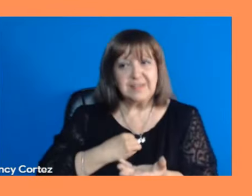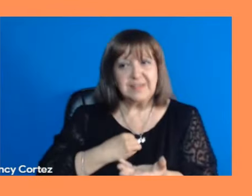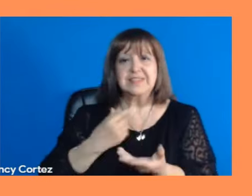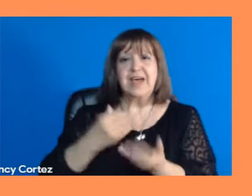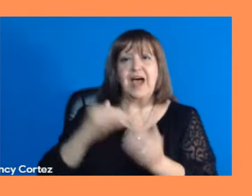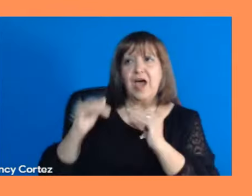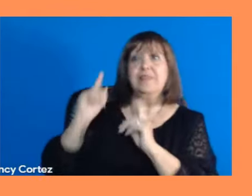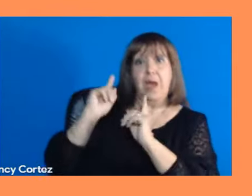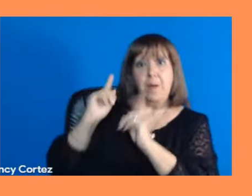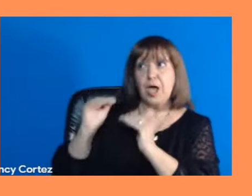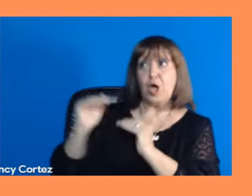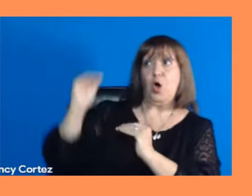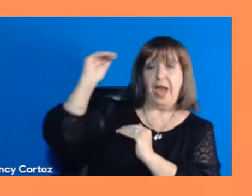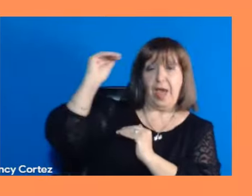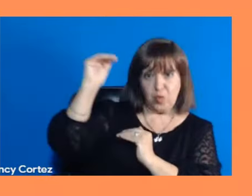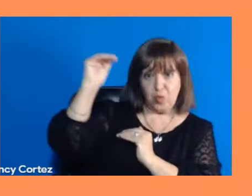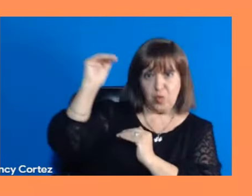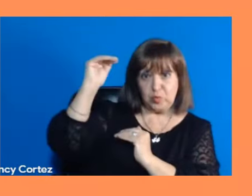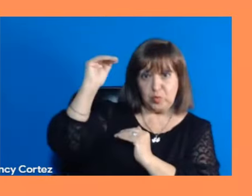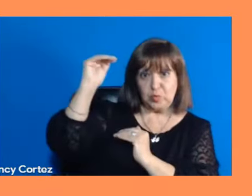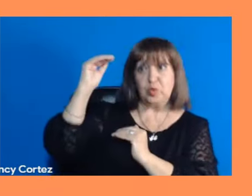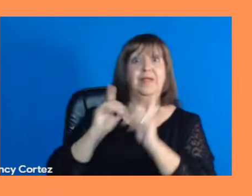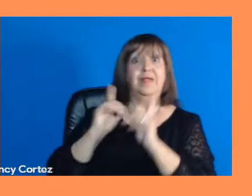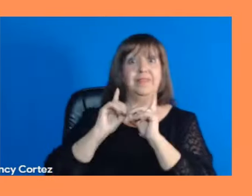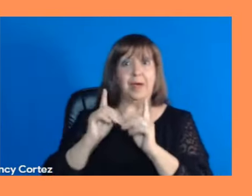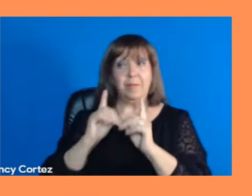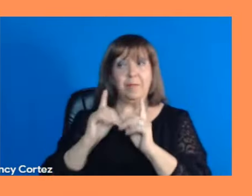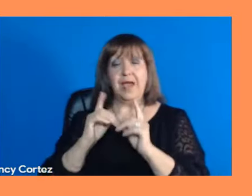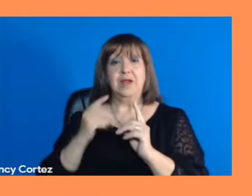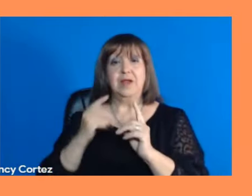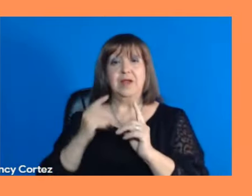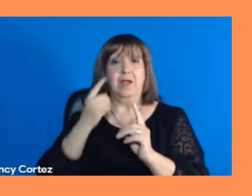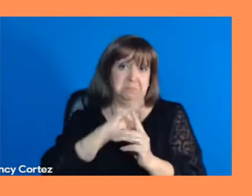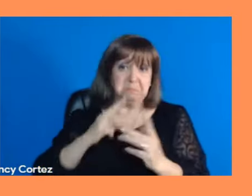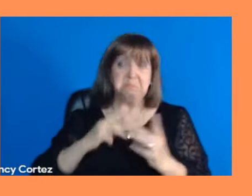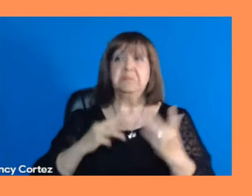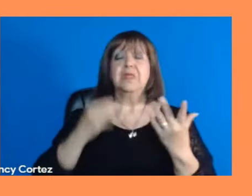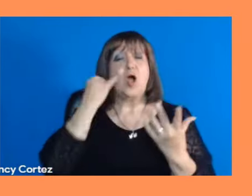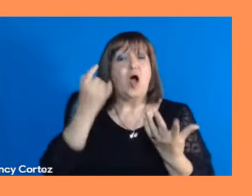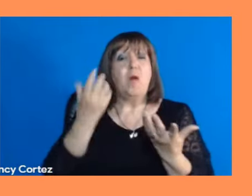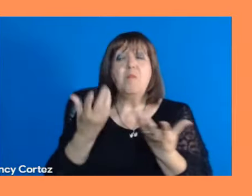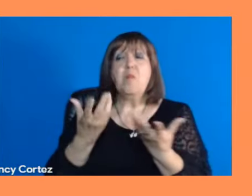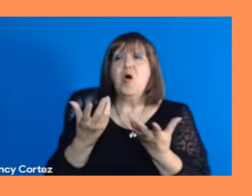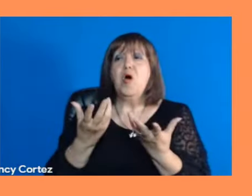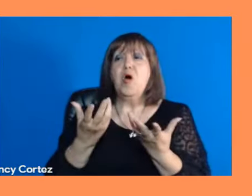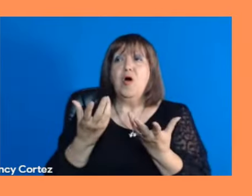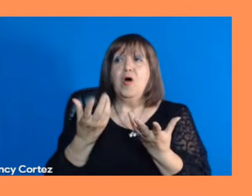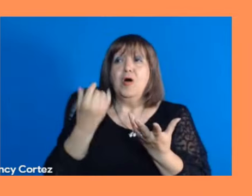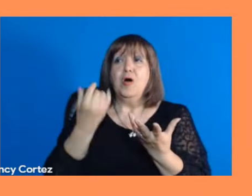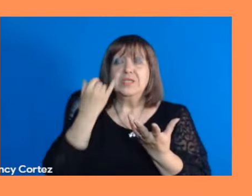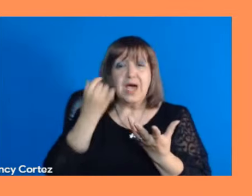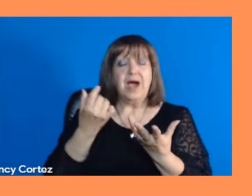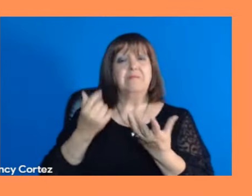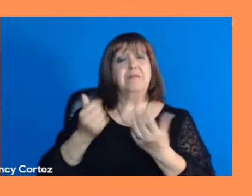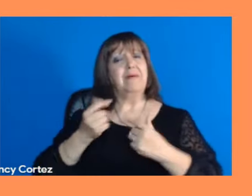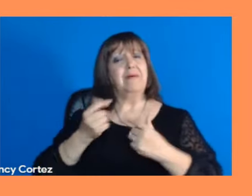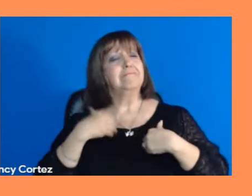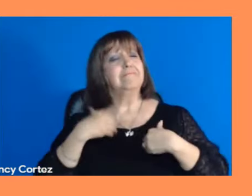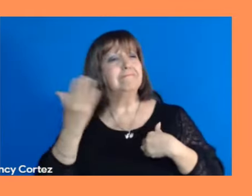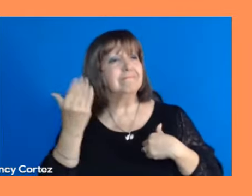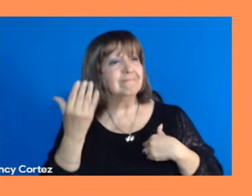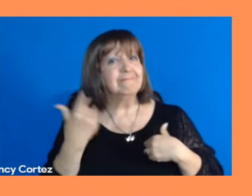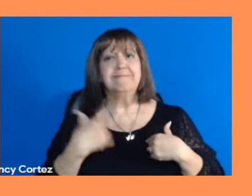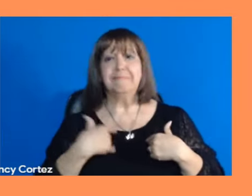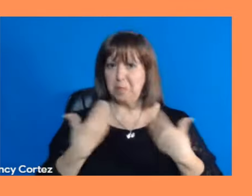y adultes, con empatía y disponibilidad para sostener y